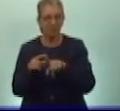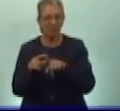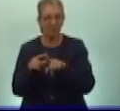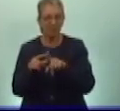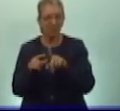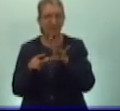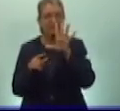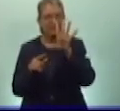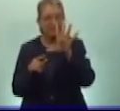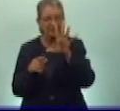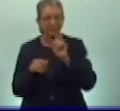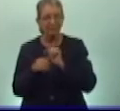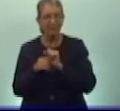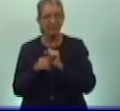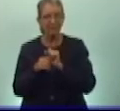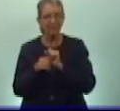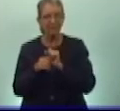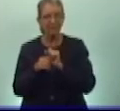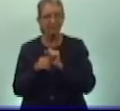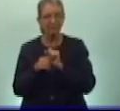Muy bien, 5,